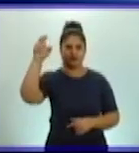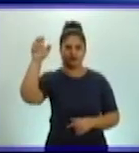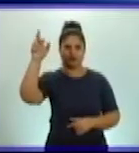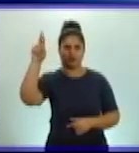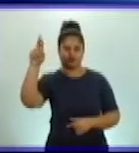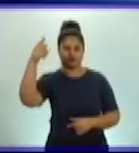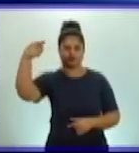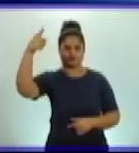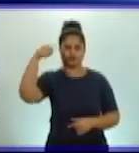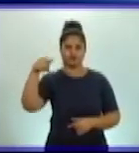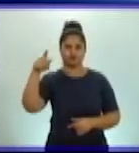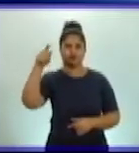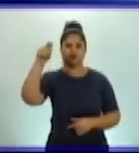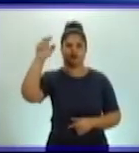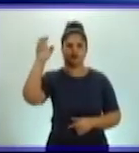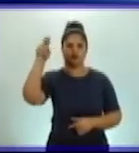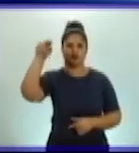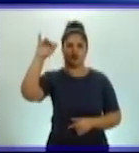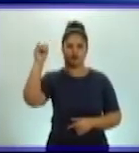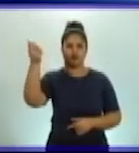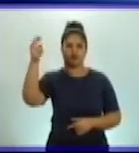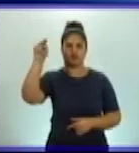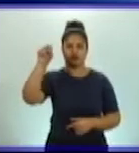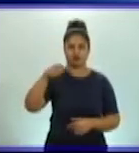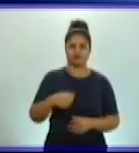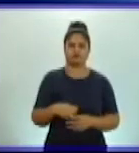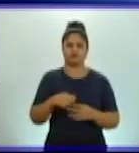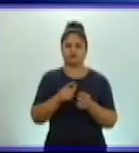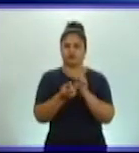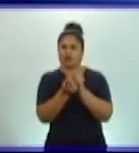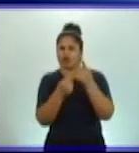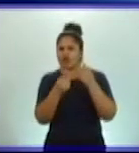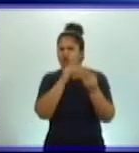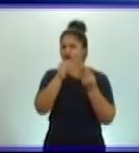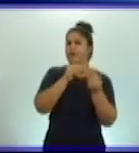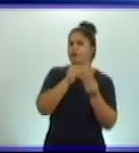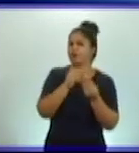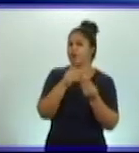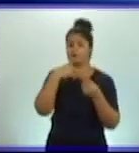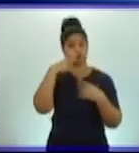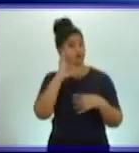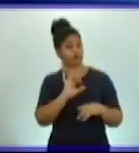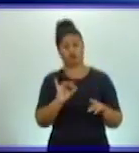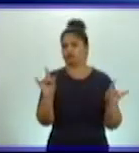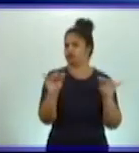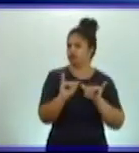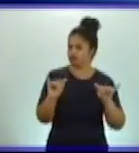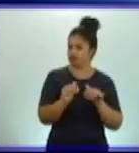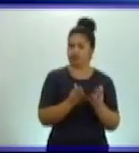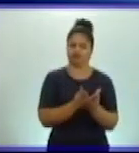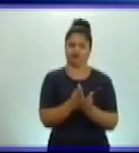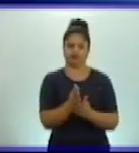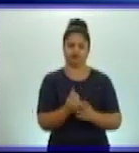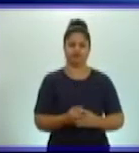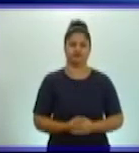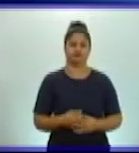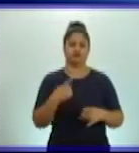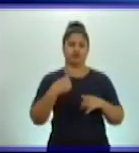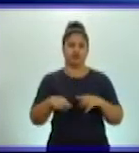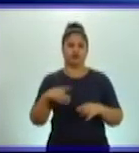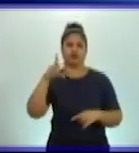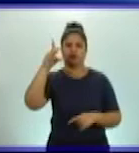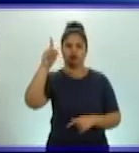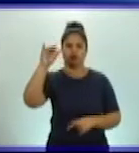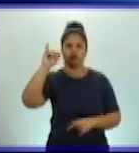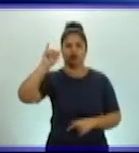hay ningún cambio, porque sencillamente esto es una forma verbal regular, igual que pasa con teníamos. Pero quiero que vean dijeron, y van a decir, hay